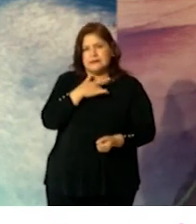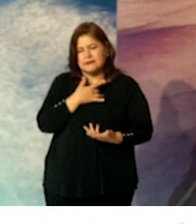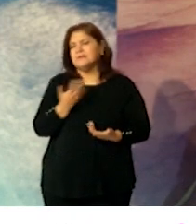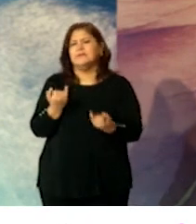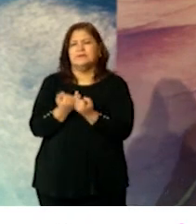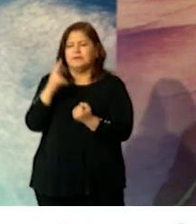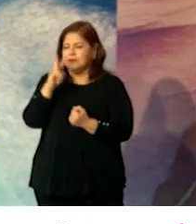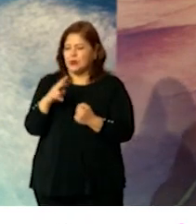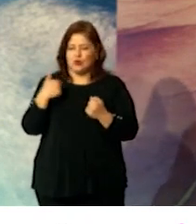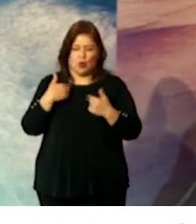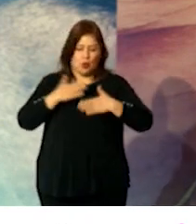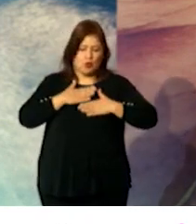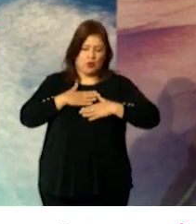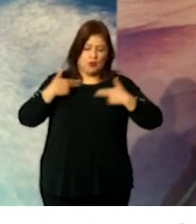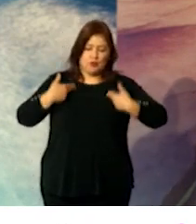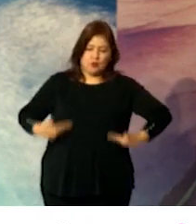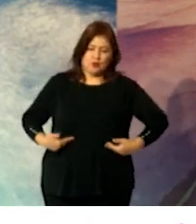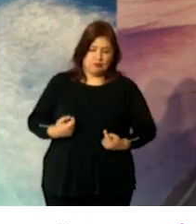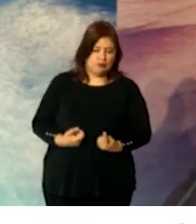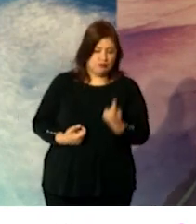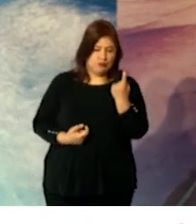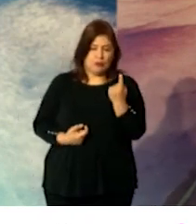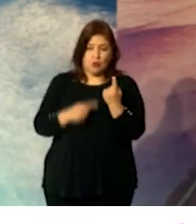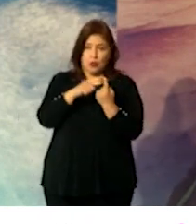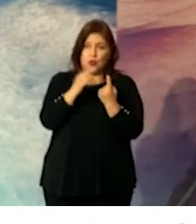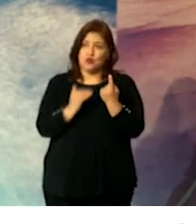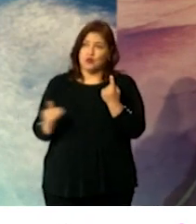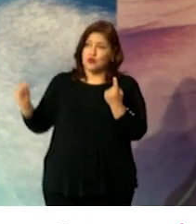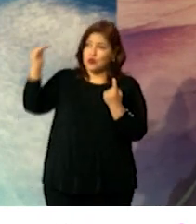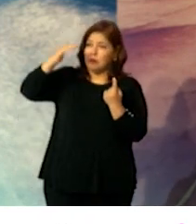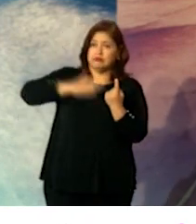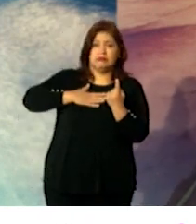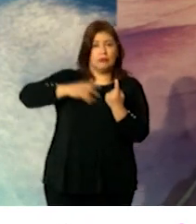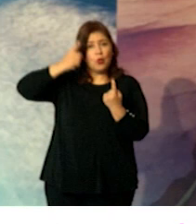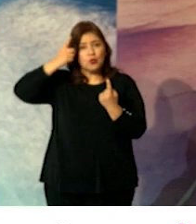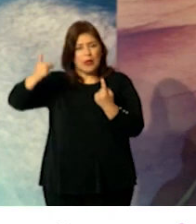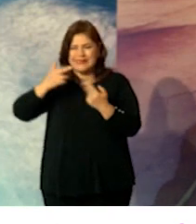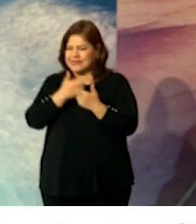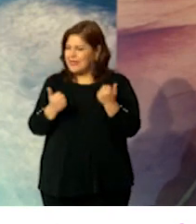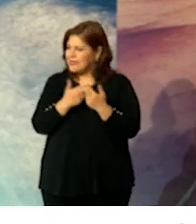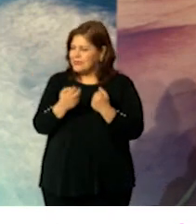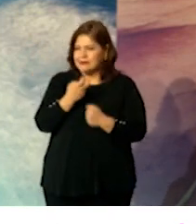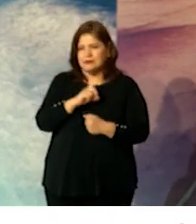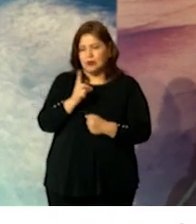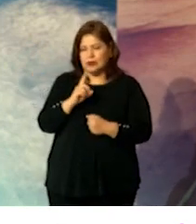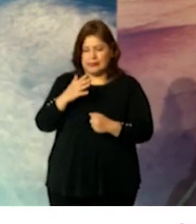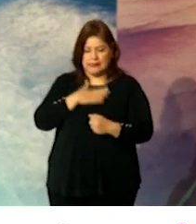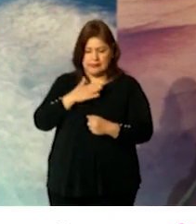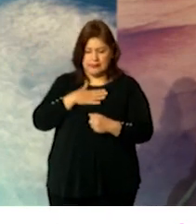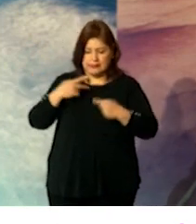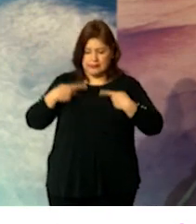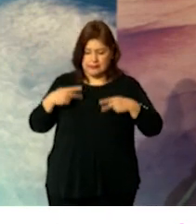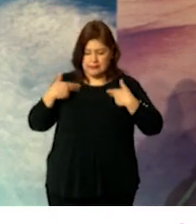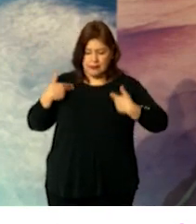que el ser humano no siendo ni el superior, ni el dueño, ni nada de eso, sino el ser humano siendo un